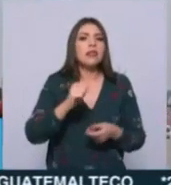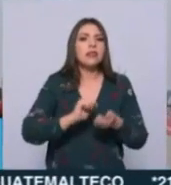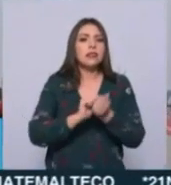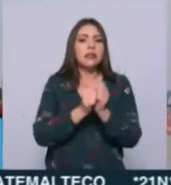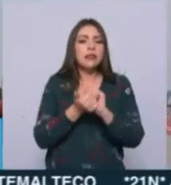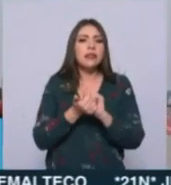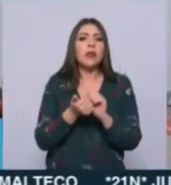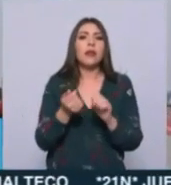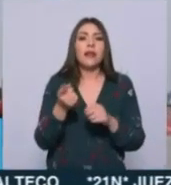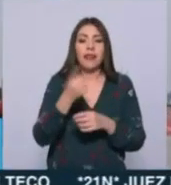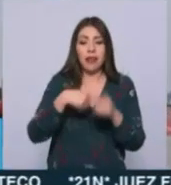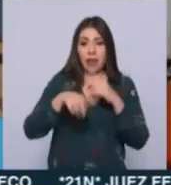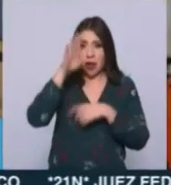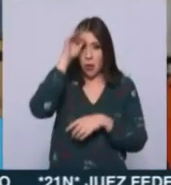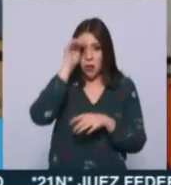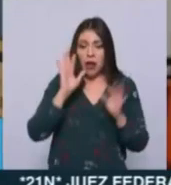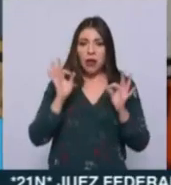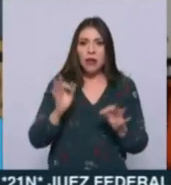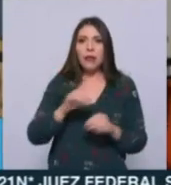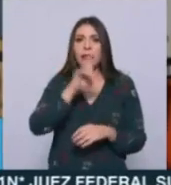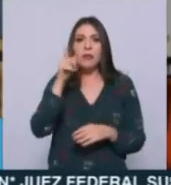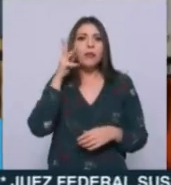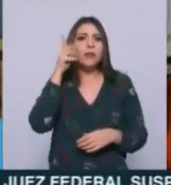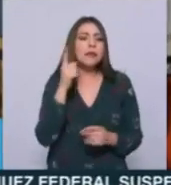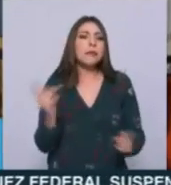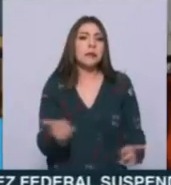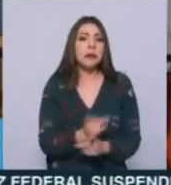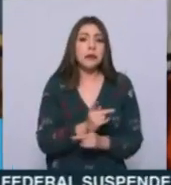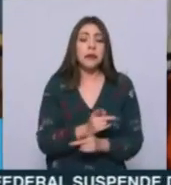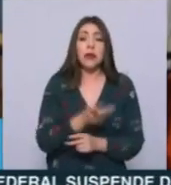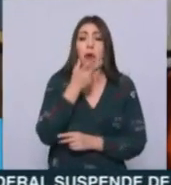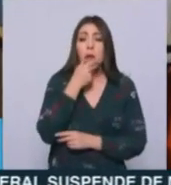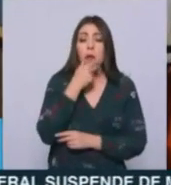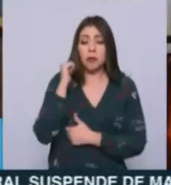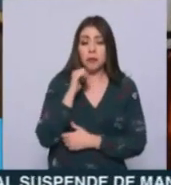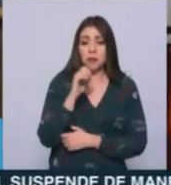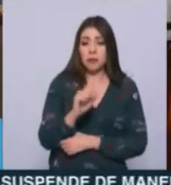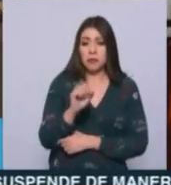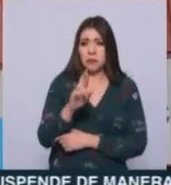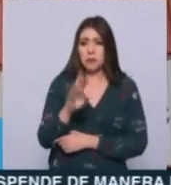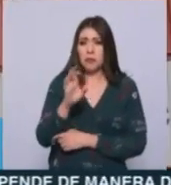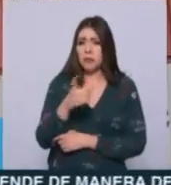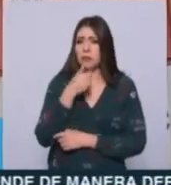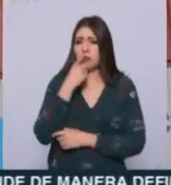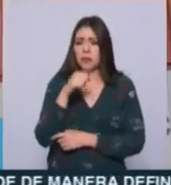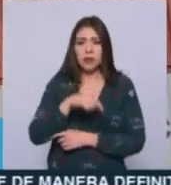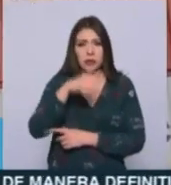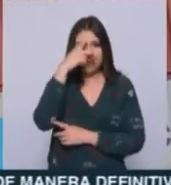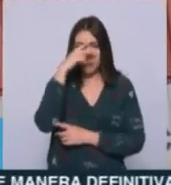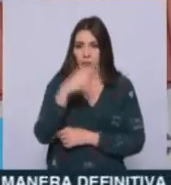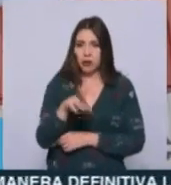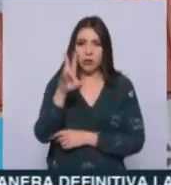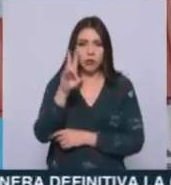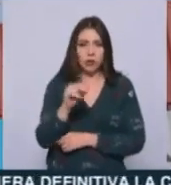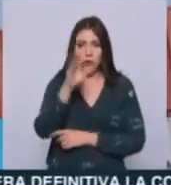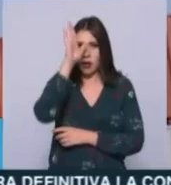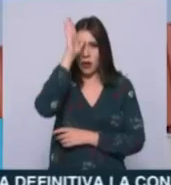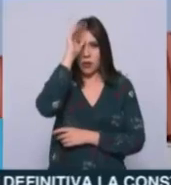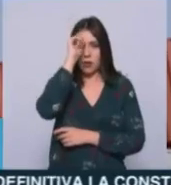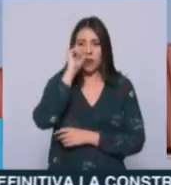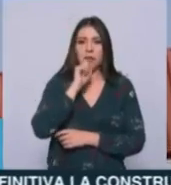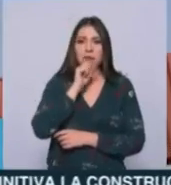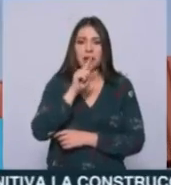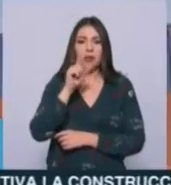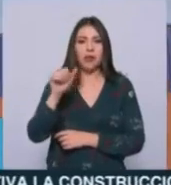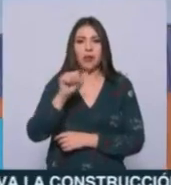esto, quería Feli, porque pues eso, aunque dice Marcelo Ebrard que por supuesto que México no acogerá la norma del tercer